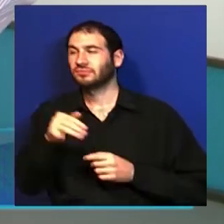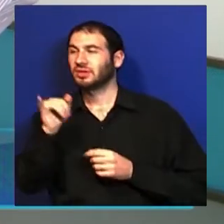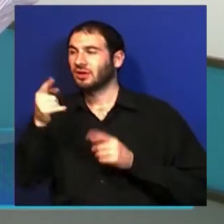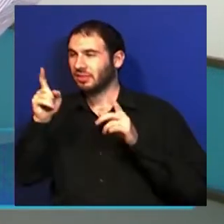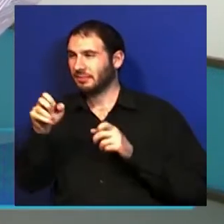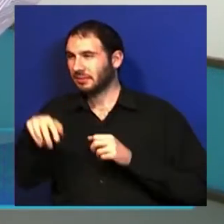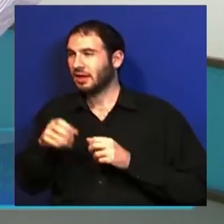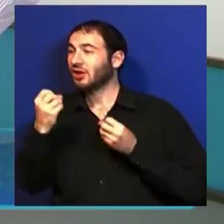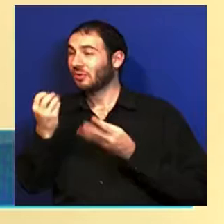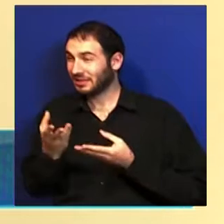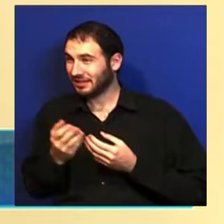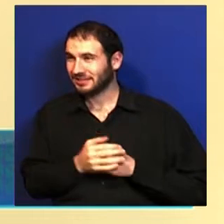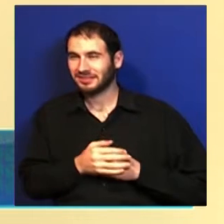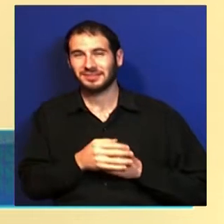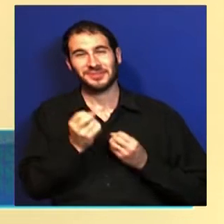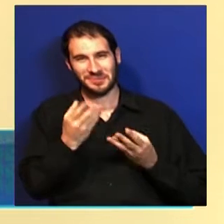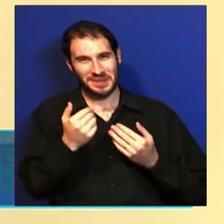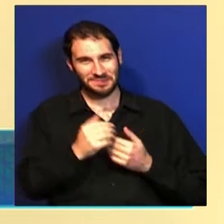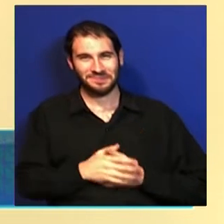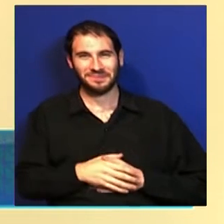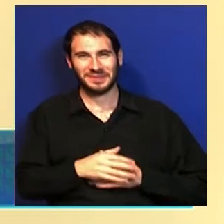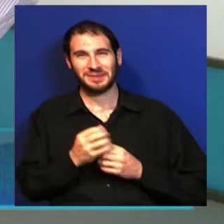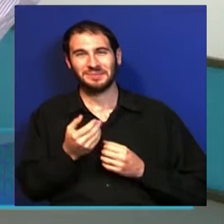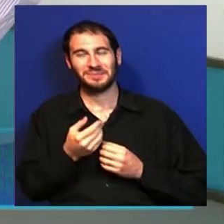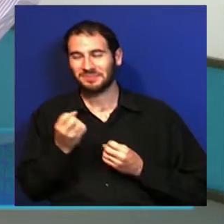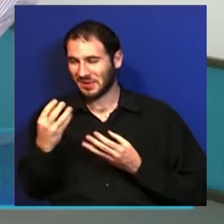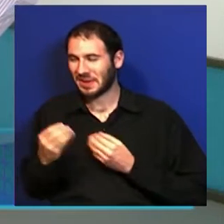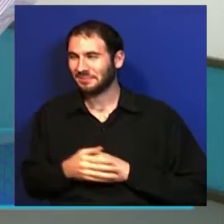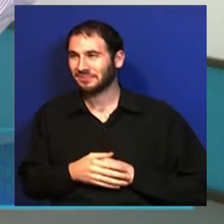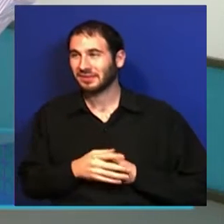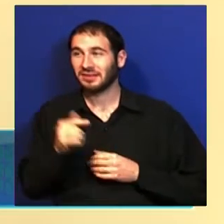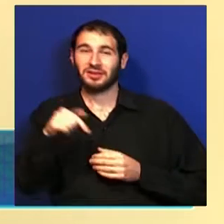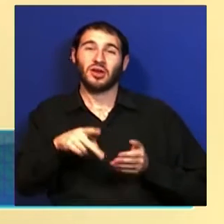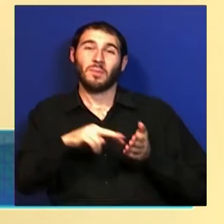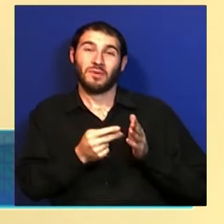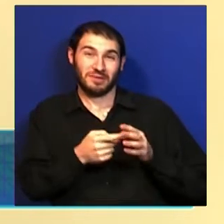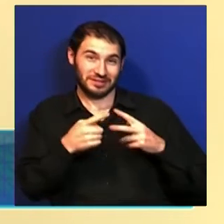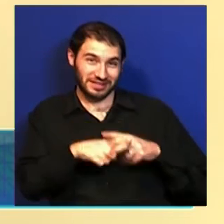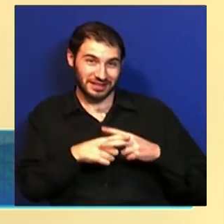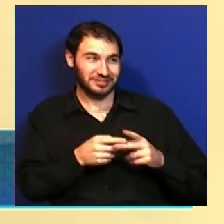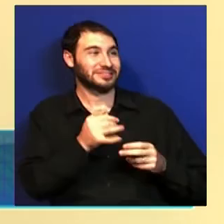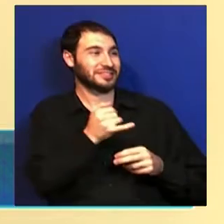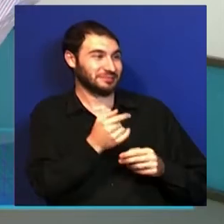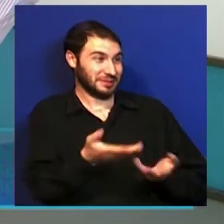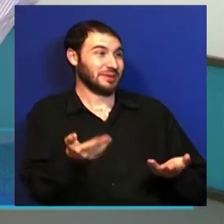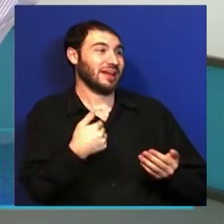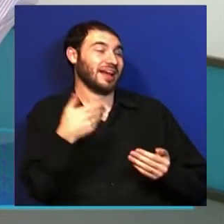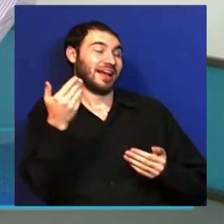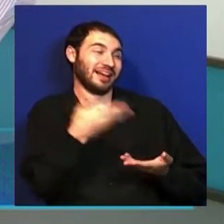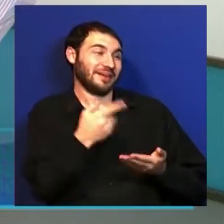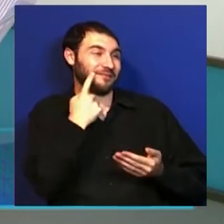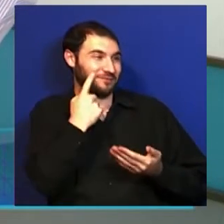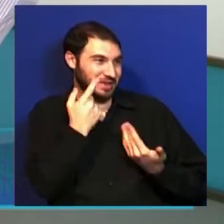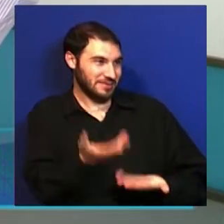así que ¿cómo estás, Ana Julia? ¿Cómo están, chicos? ¿Qué tal? Bien, muy bien. Hemos tenido algunos problemas técnicos. Exactamente, pero bueno, estamos aquí al aire